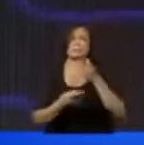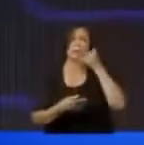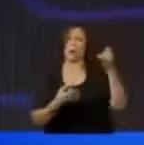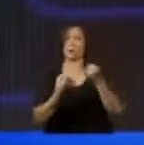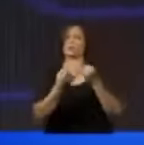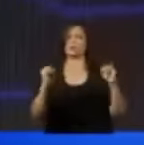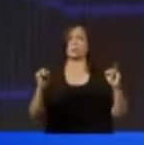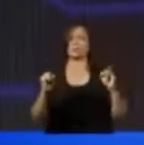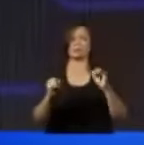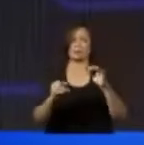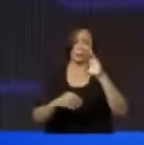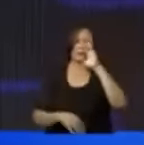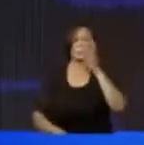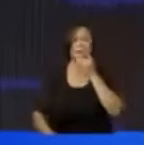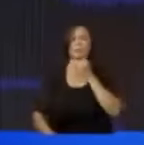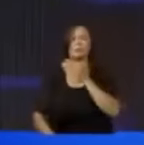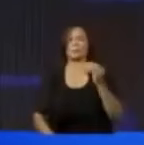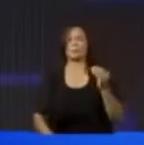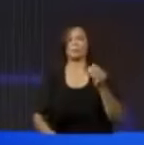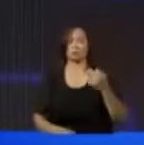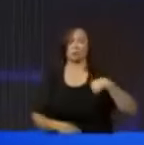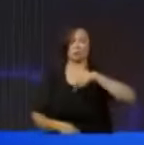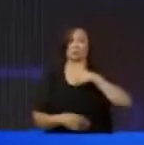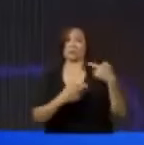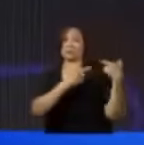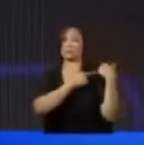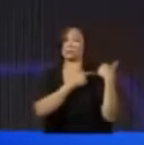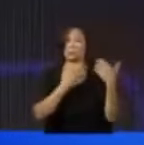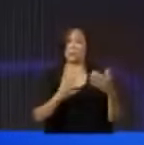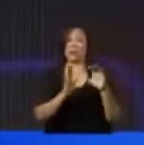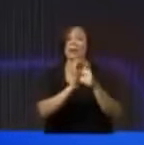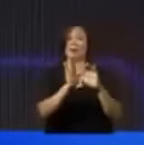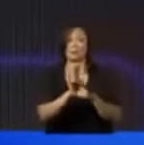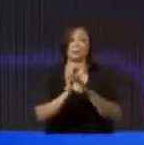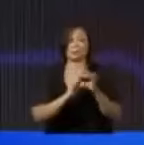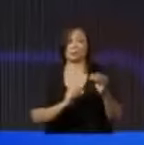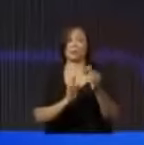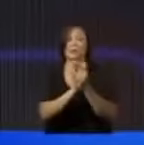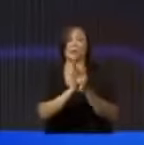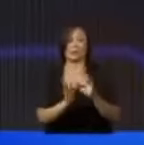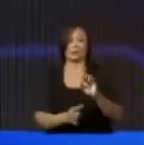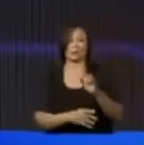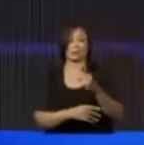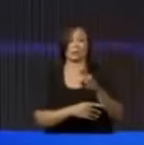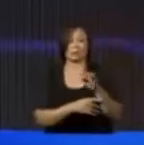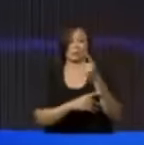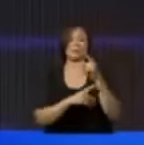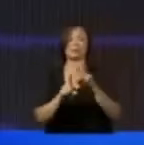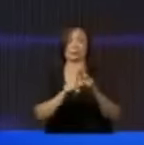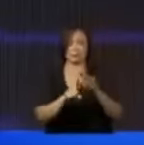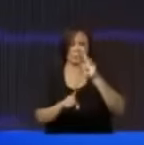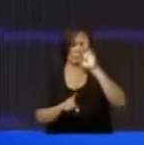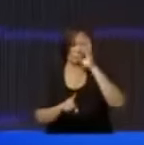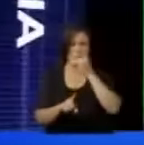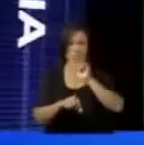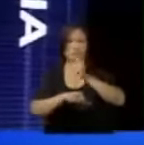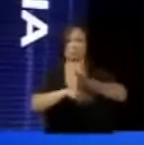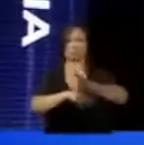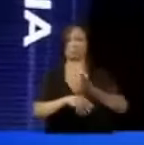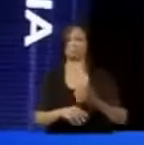mayor independencia, y en la República Dominicana, bajo nuestro mandato, en la Constitución y en la ley orgánica, se ha estipulado en la República